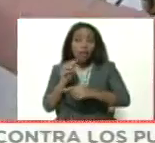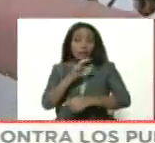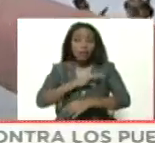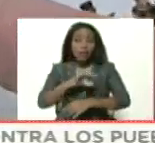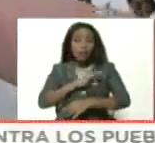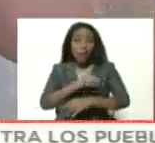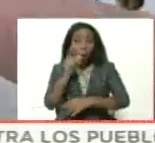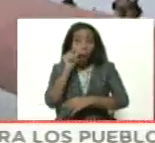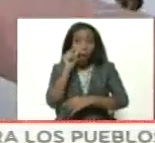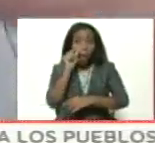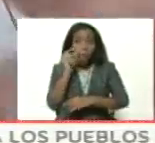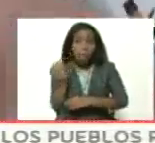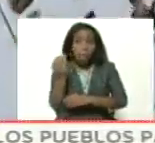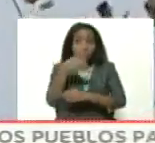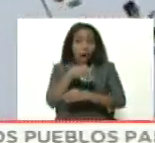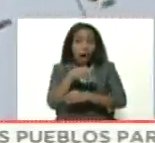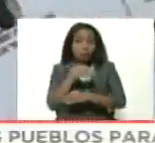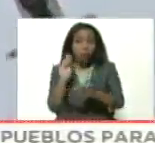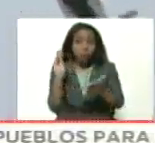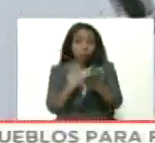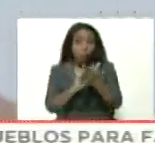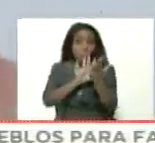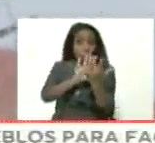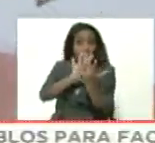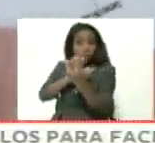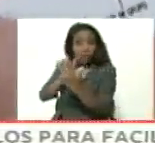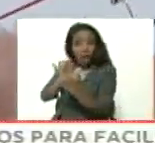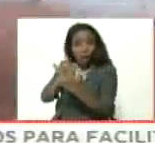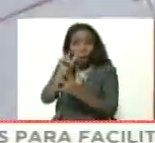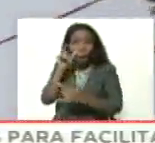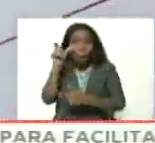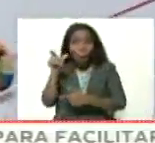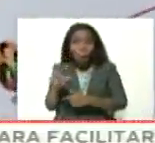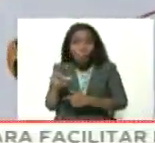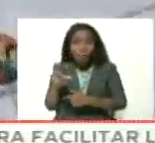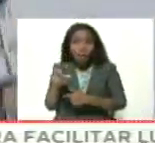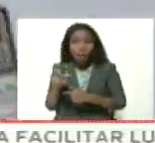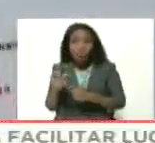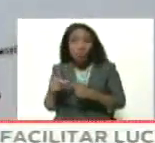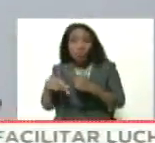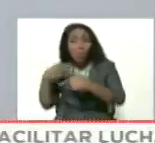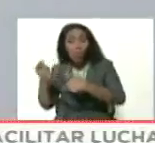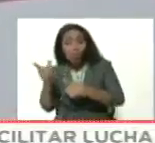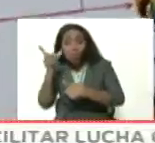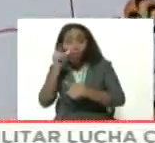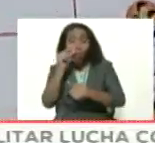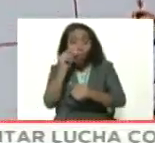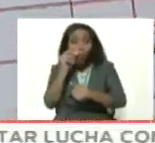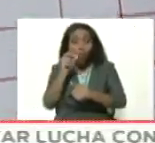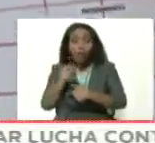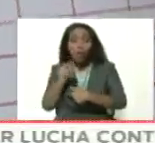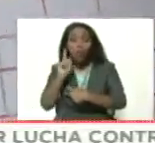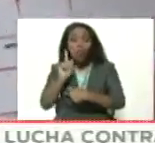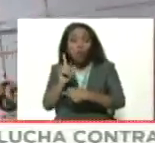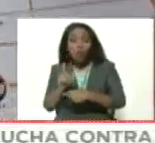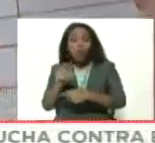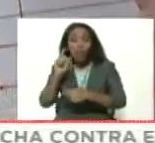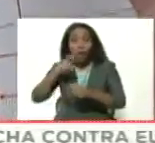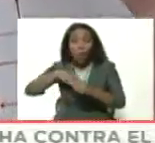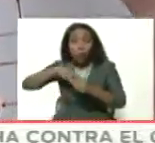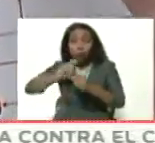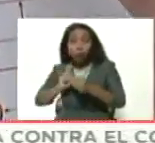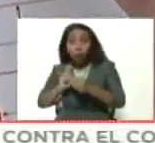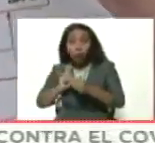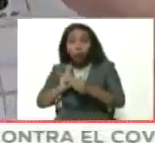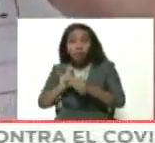Pantera, además, pone en contacto a Fernández Figuera con Antonio José Sequea, uno de los desertores